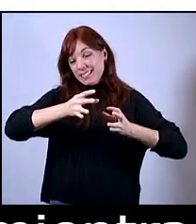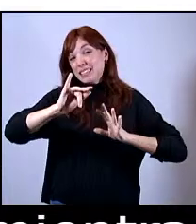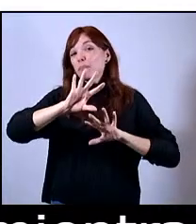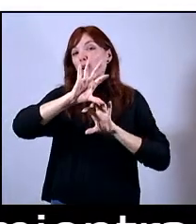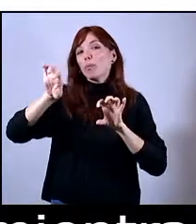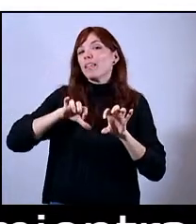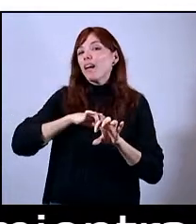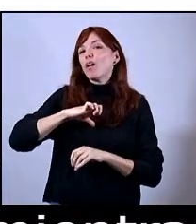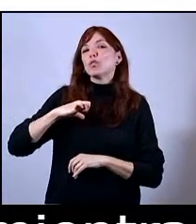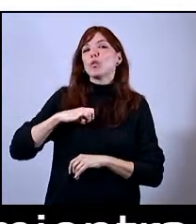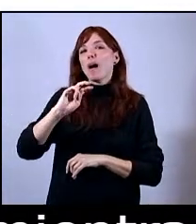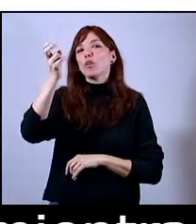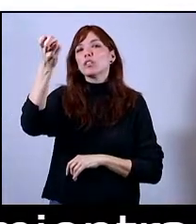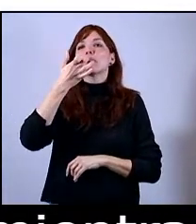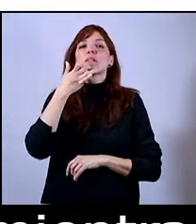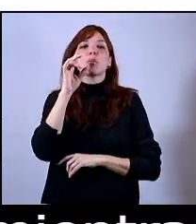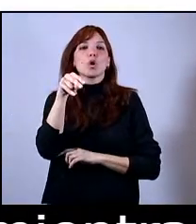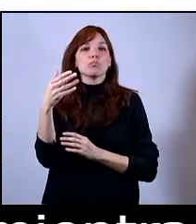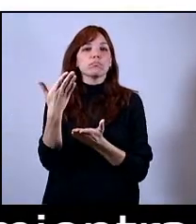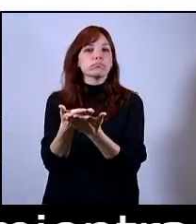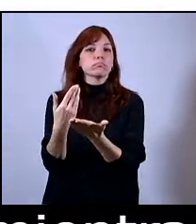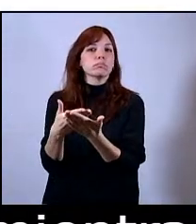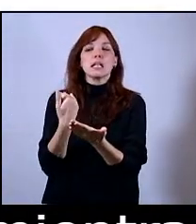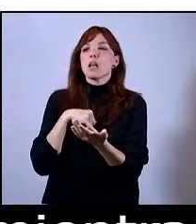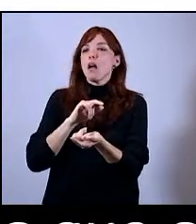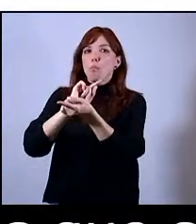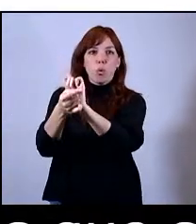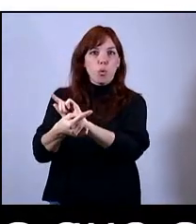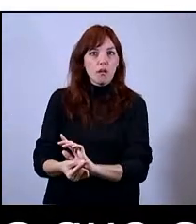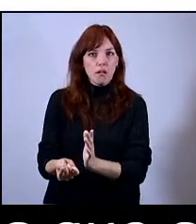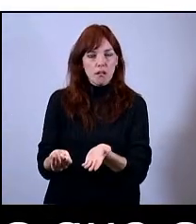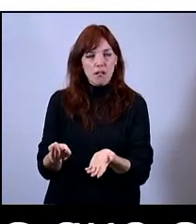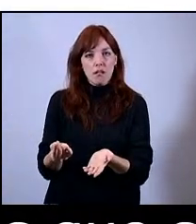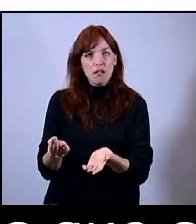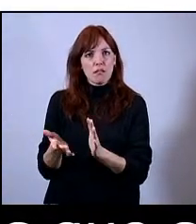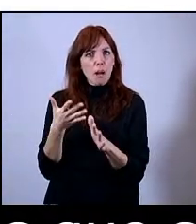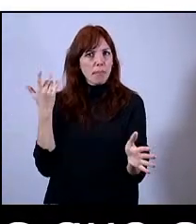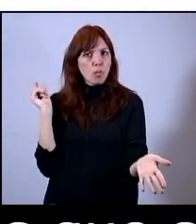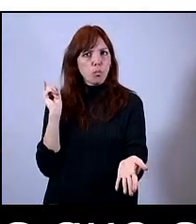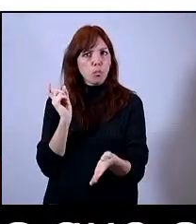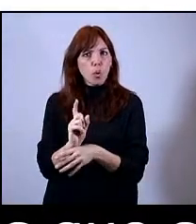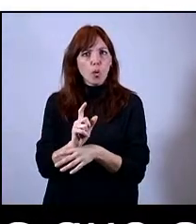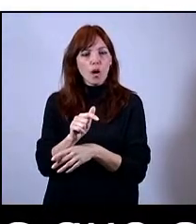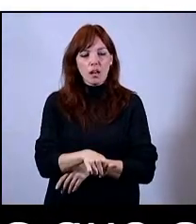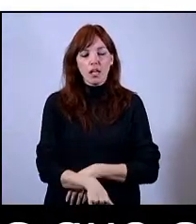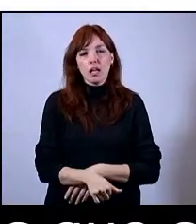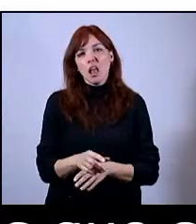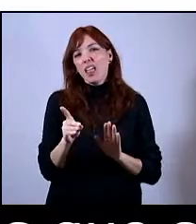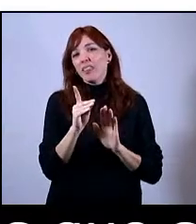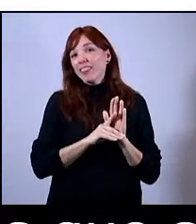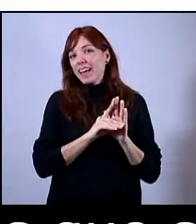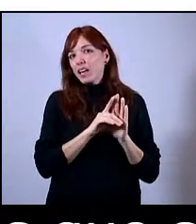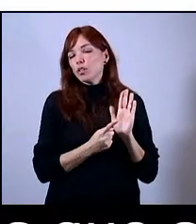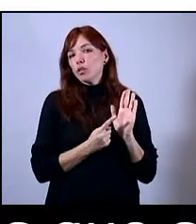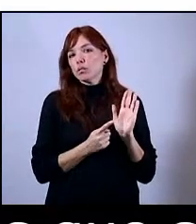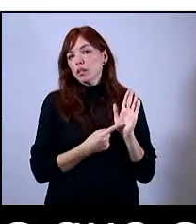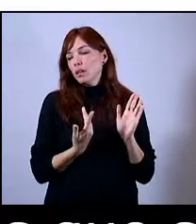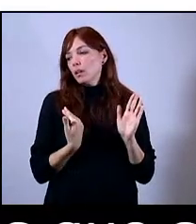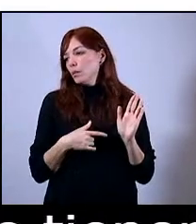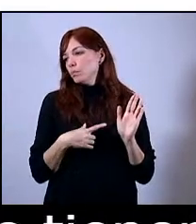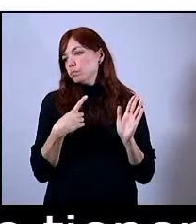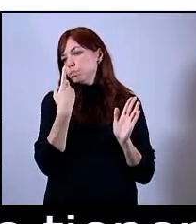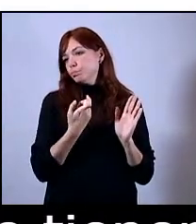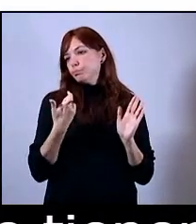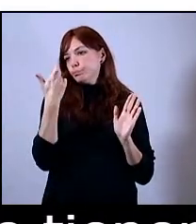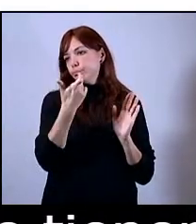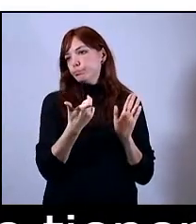comunidades autónomas había resoluciones que se cambian con mucha rapidez, aquí teníamos decretos que tienen una tramitación